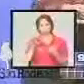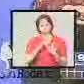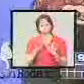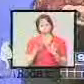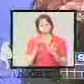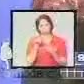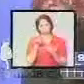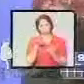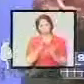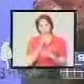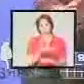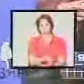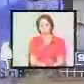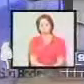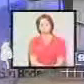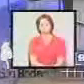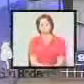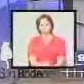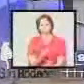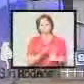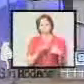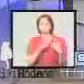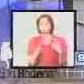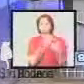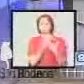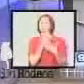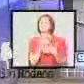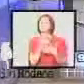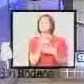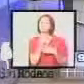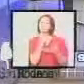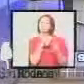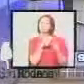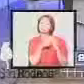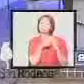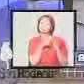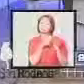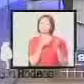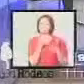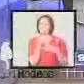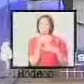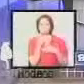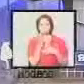así, sinceramente. Así. Este muchacho, ¿tenemos a alguien en línea? ¿Me dijeron?